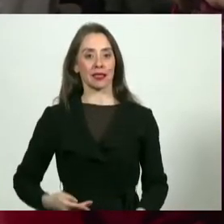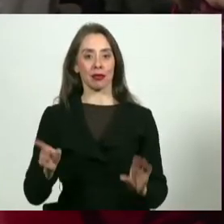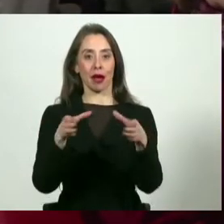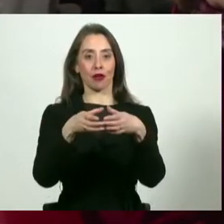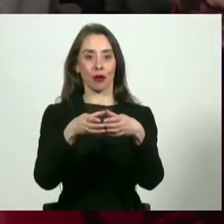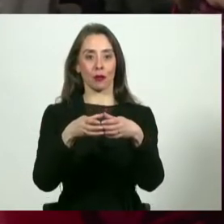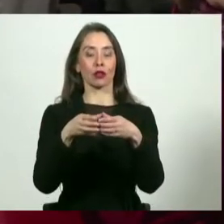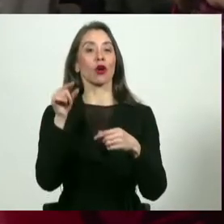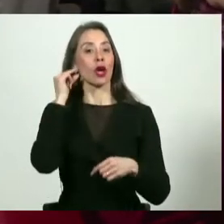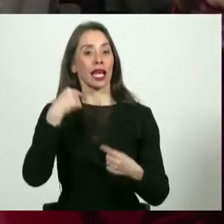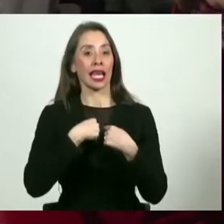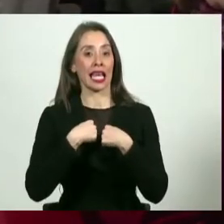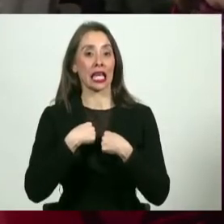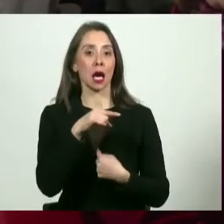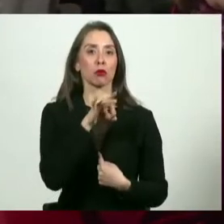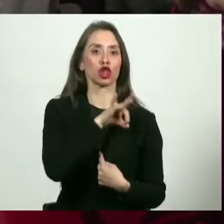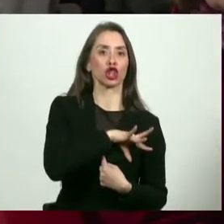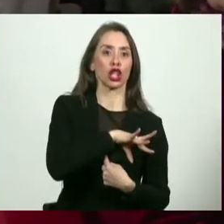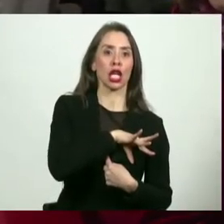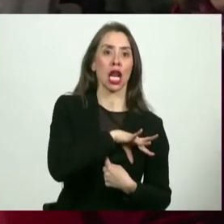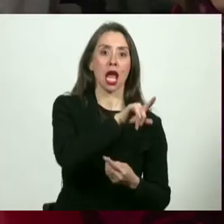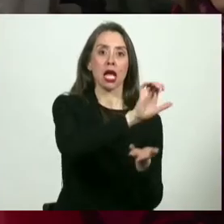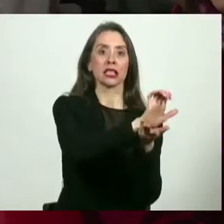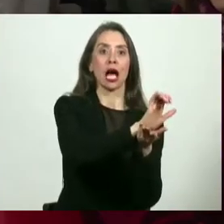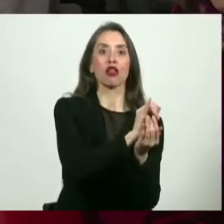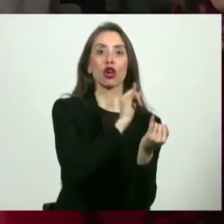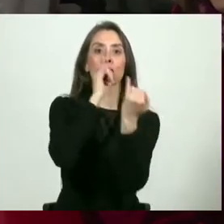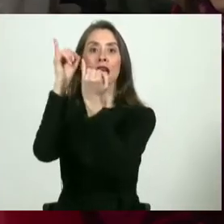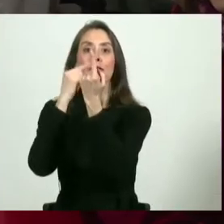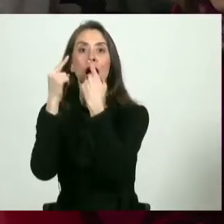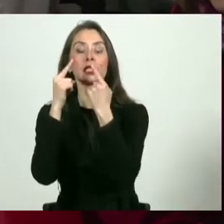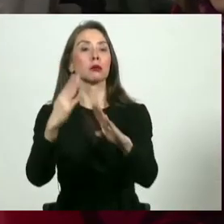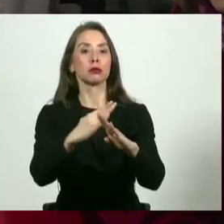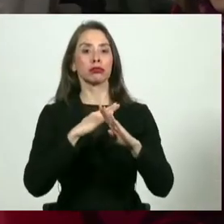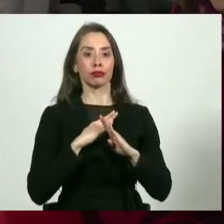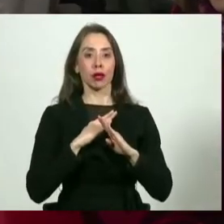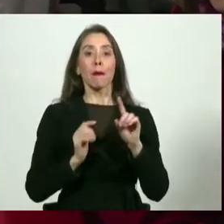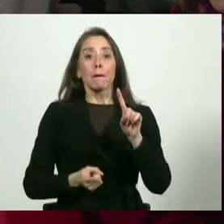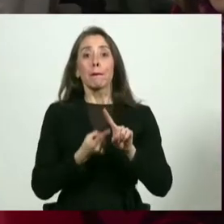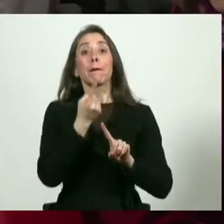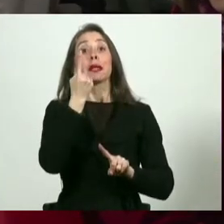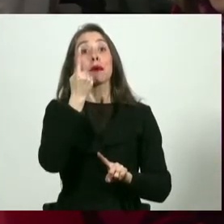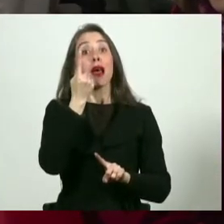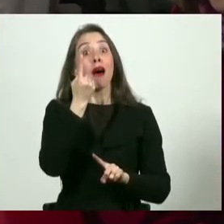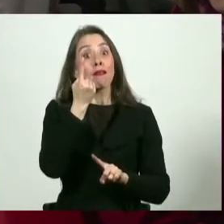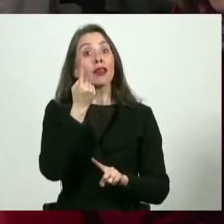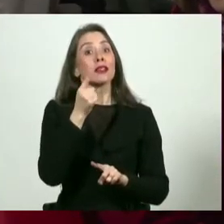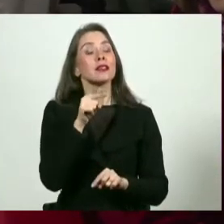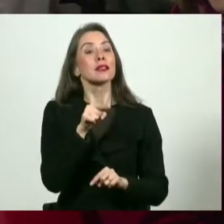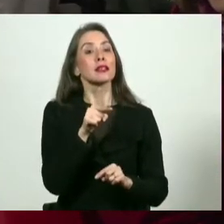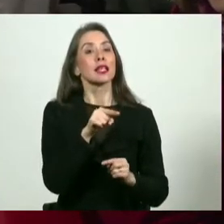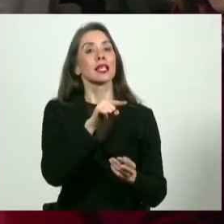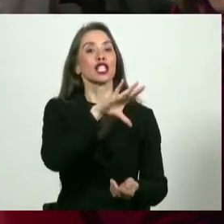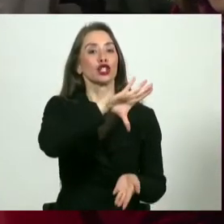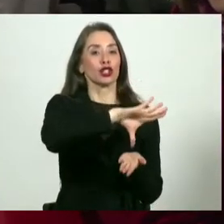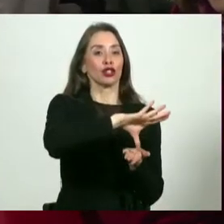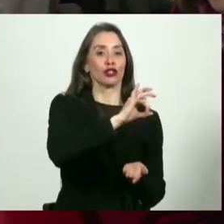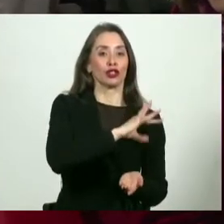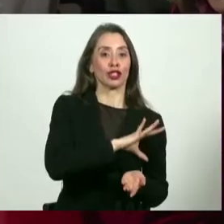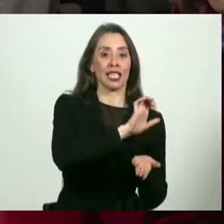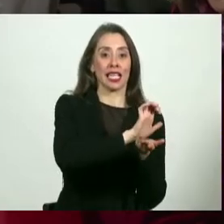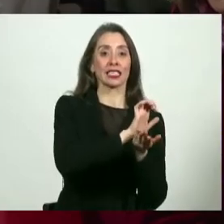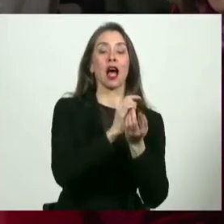proceso, inhabilitarse por ser nacional del Estado. Fue la primera vez que el Estado rinde un examen ante este comité, ¿cierto?